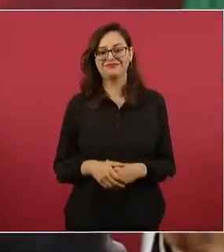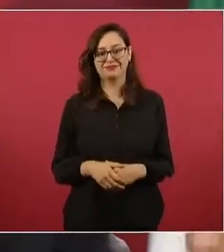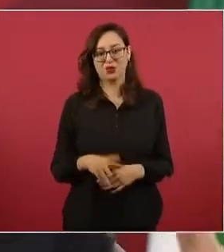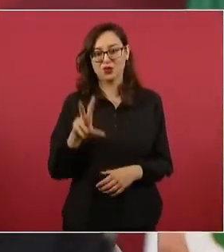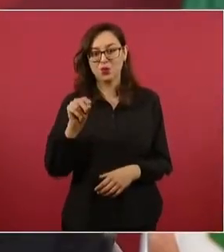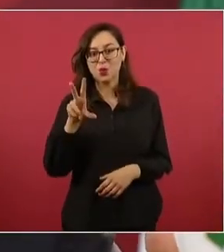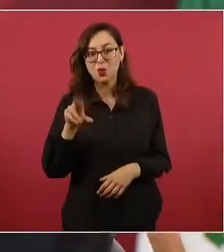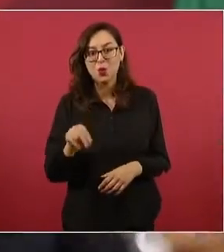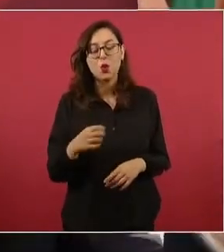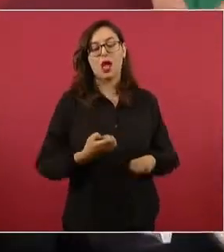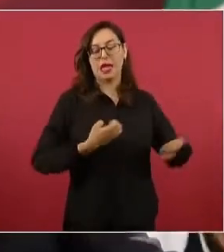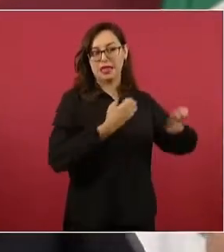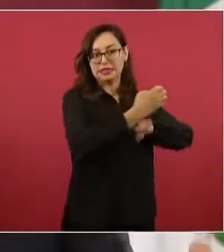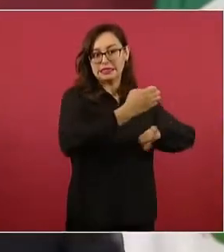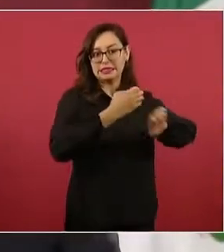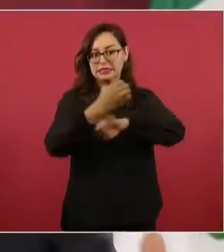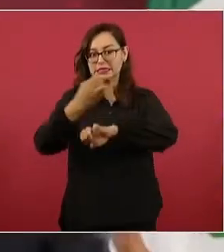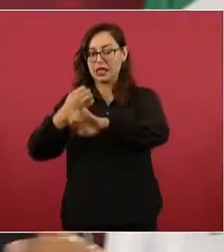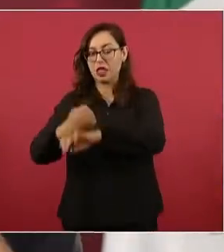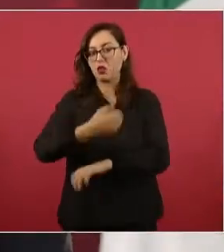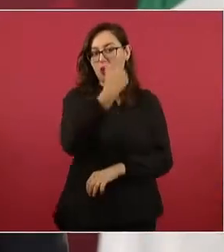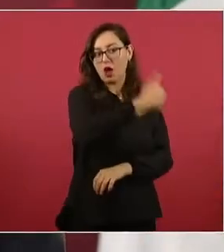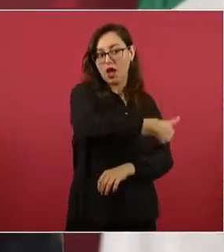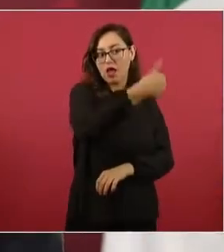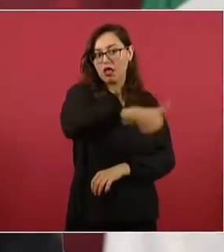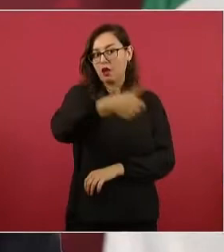los estados una cantidad de dinero.